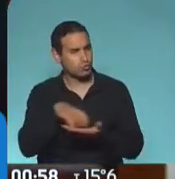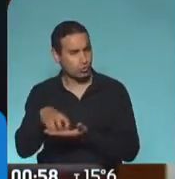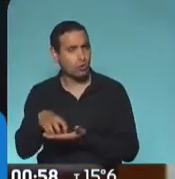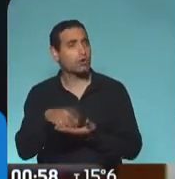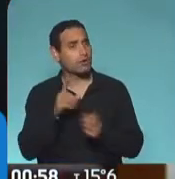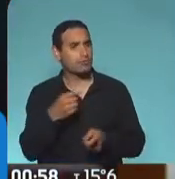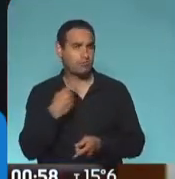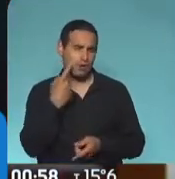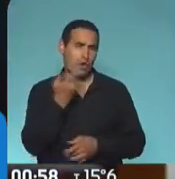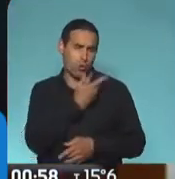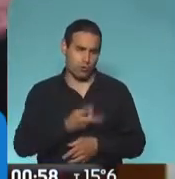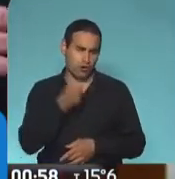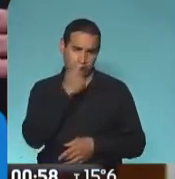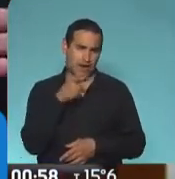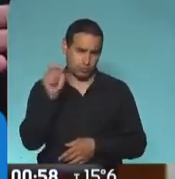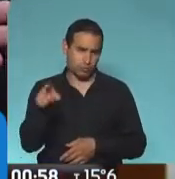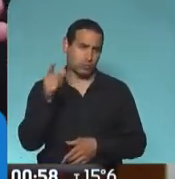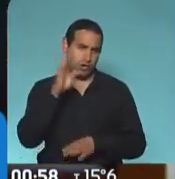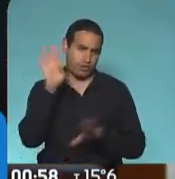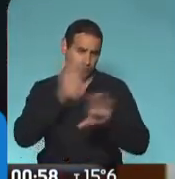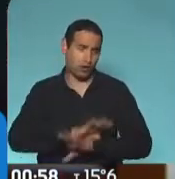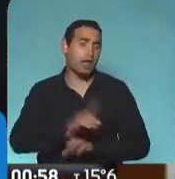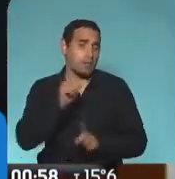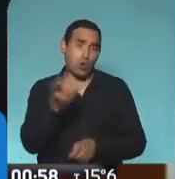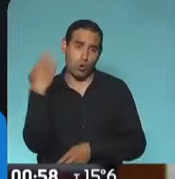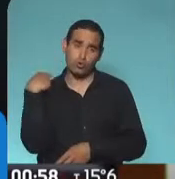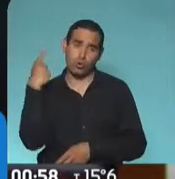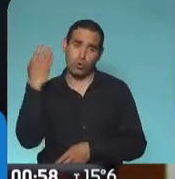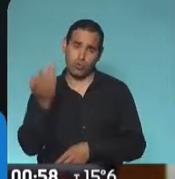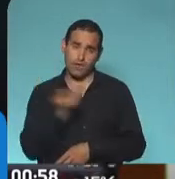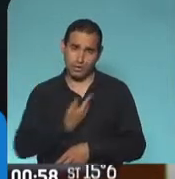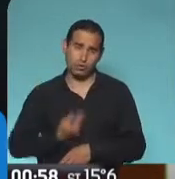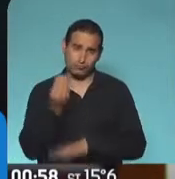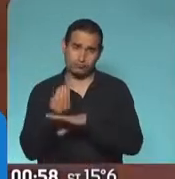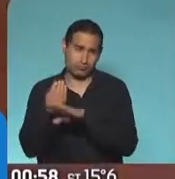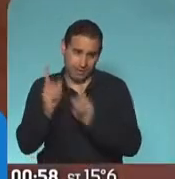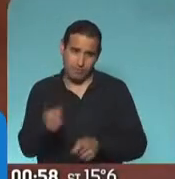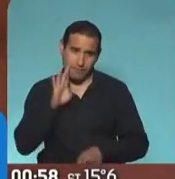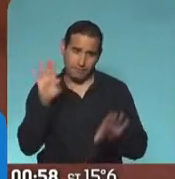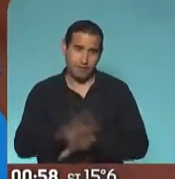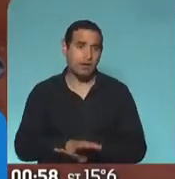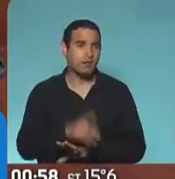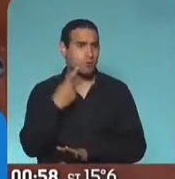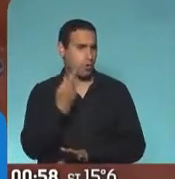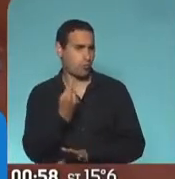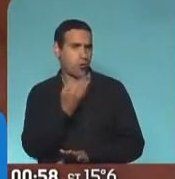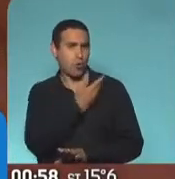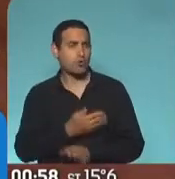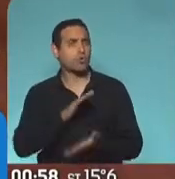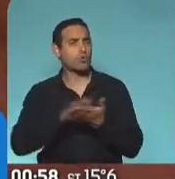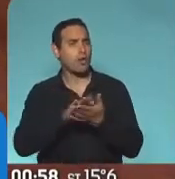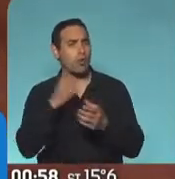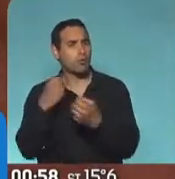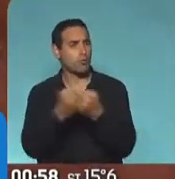ha sido en ocasiones del gobierno de macri sino también de las gestiones anteriores como construimos consensos en un gobierno que nace no